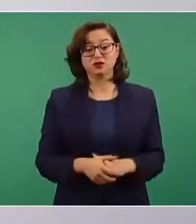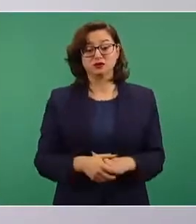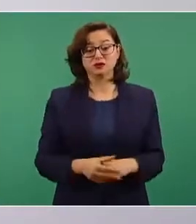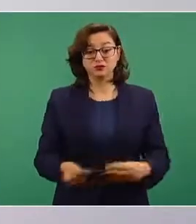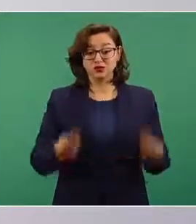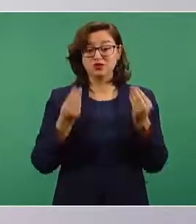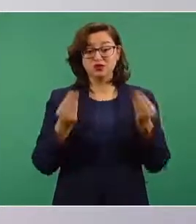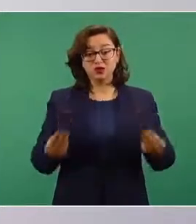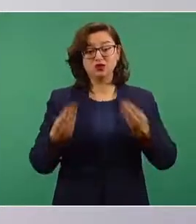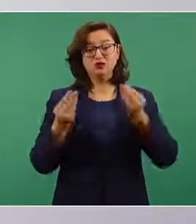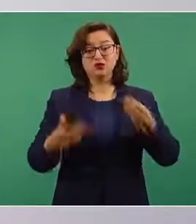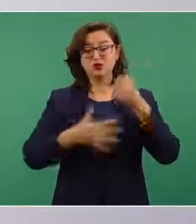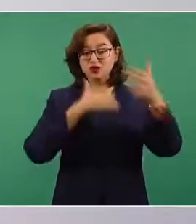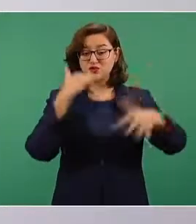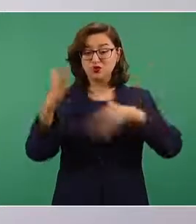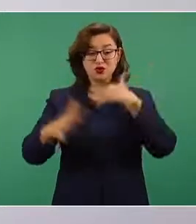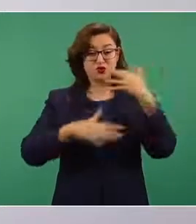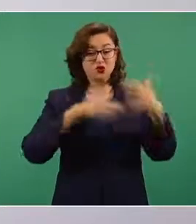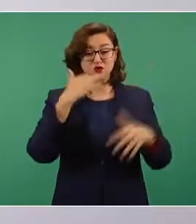muy corruptos.